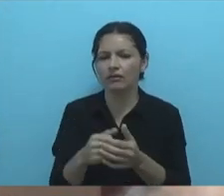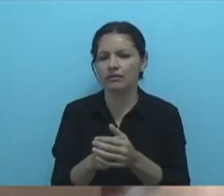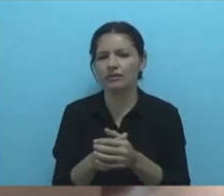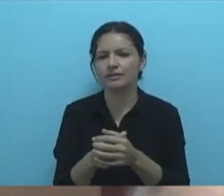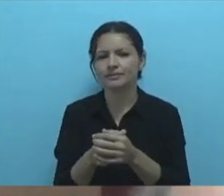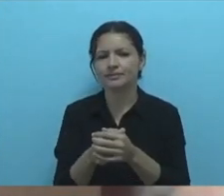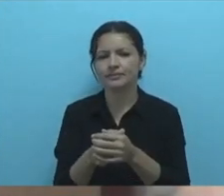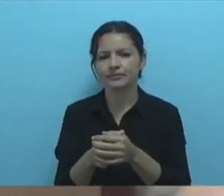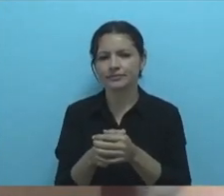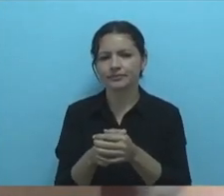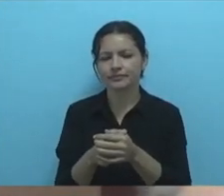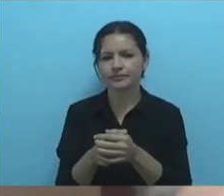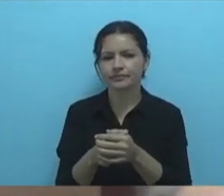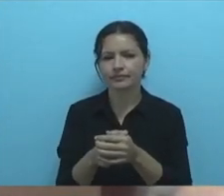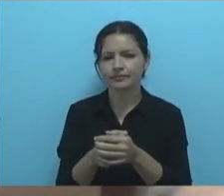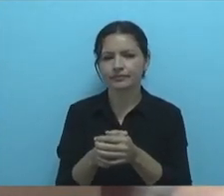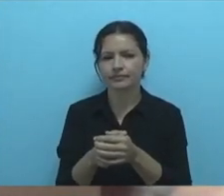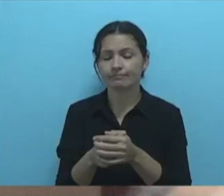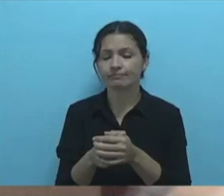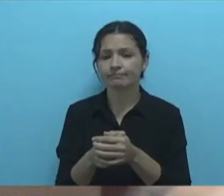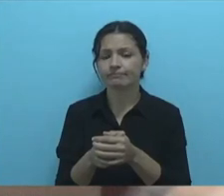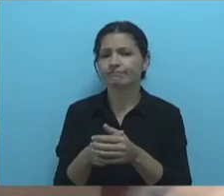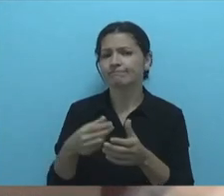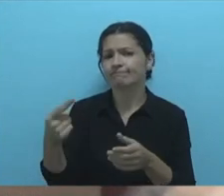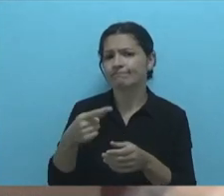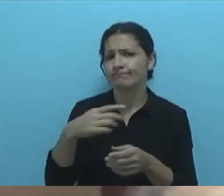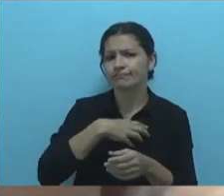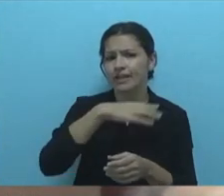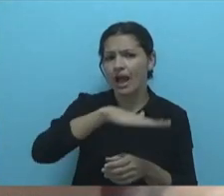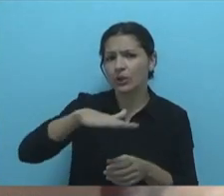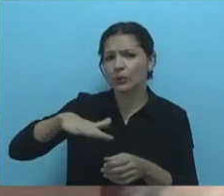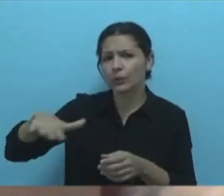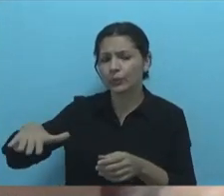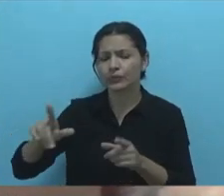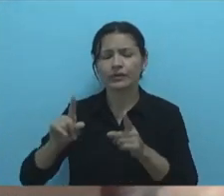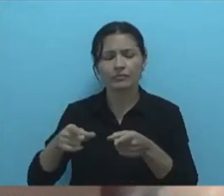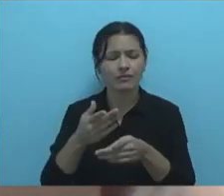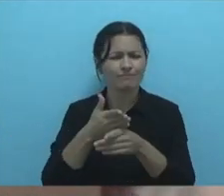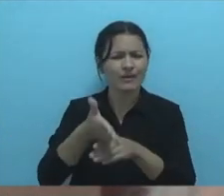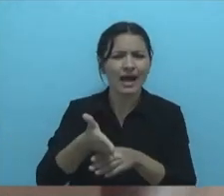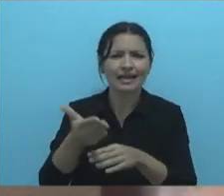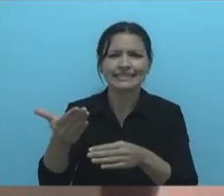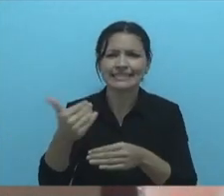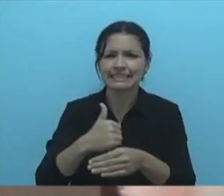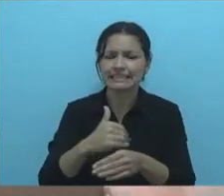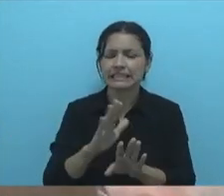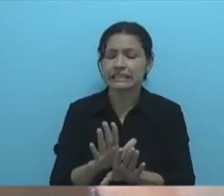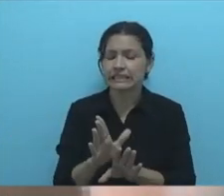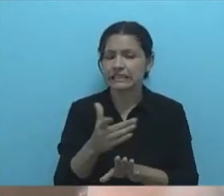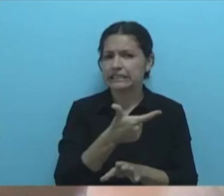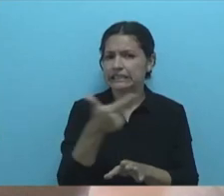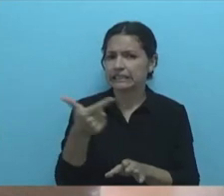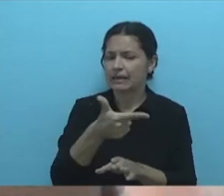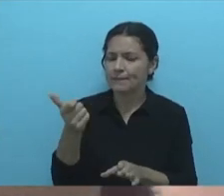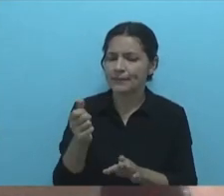a toda la comunidad educativa y fundamentalmente a sus estudiantes que además en las últimas semanas recibieron